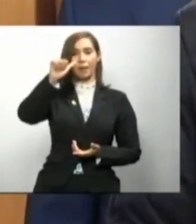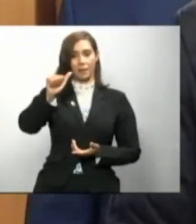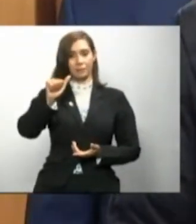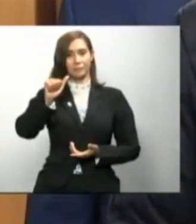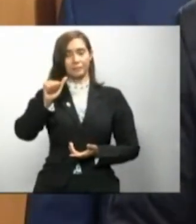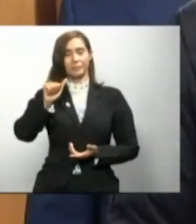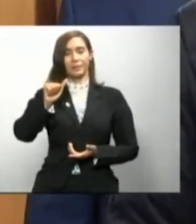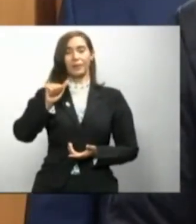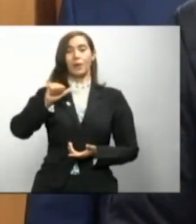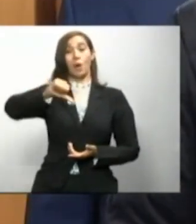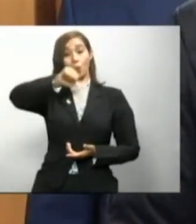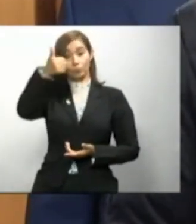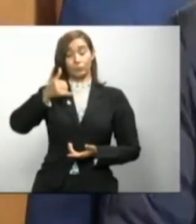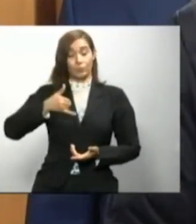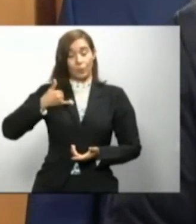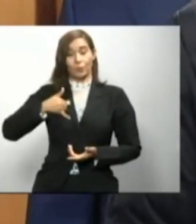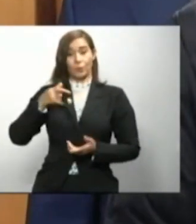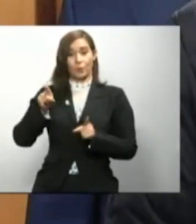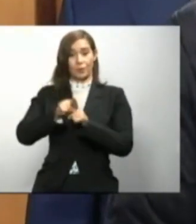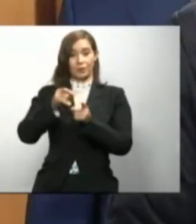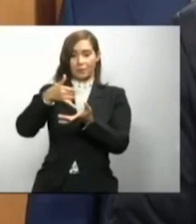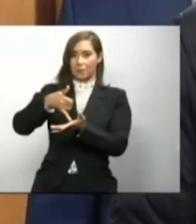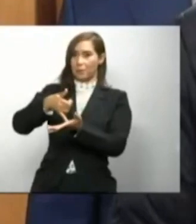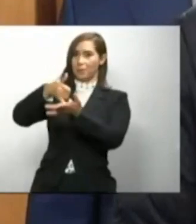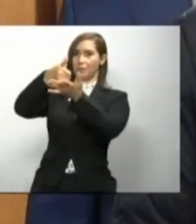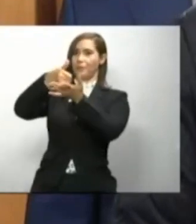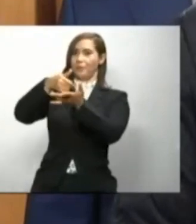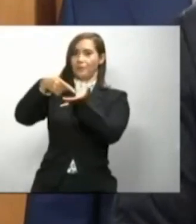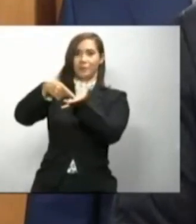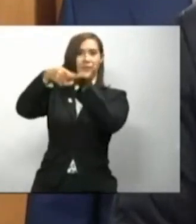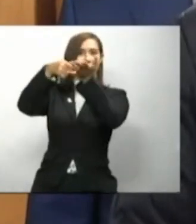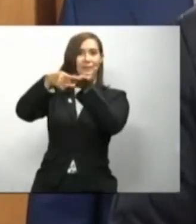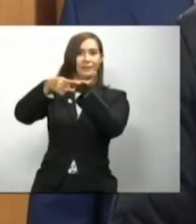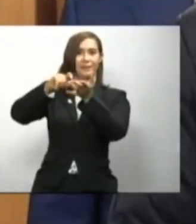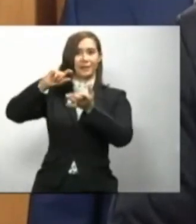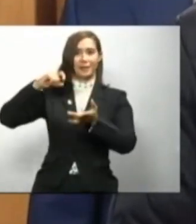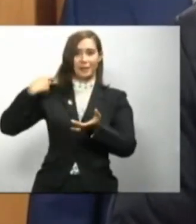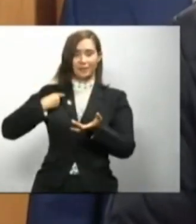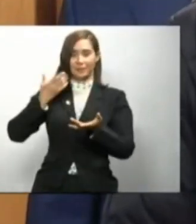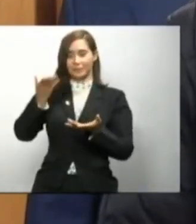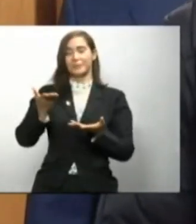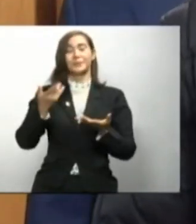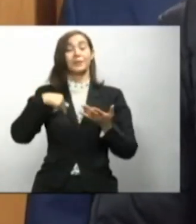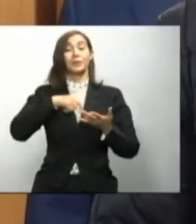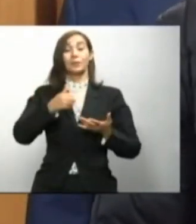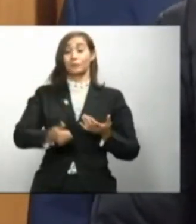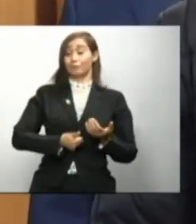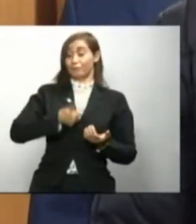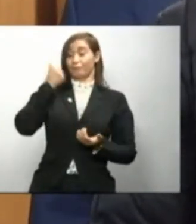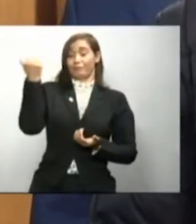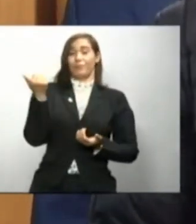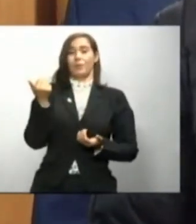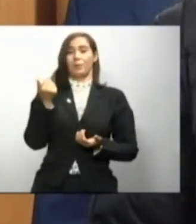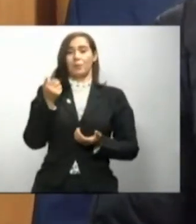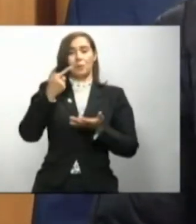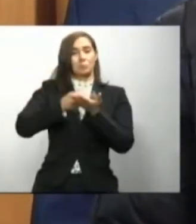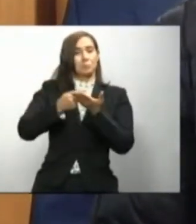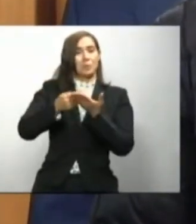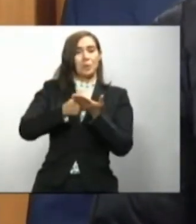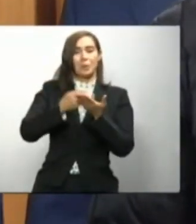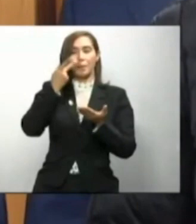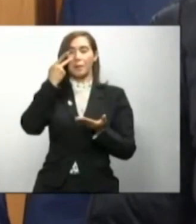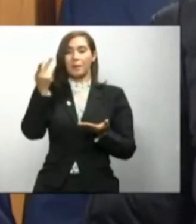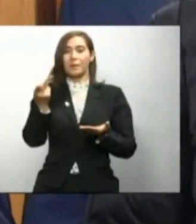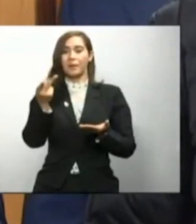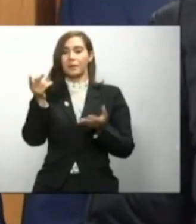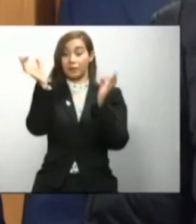que se han destacado que la verdad que me sorprende y me enorgullece y nosotros hablamos con ellos ver de qué manera ellos nos